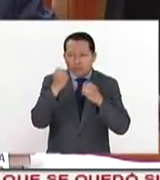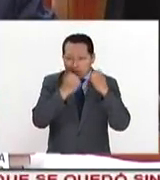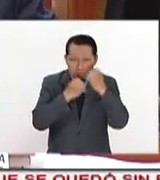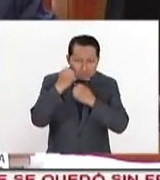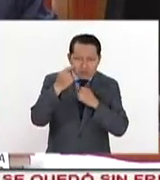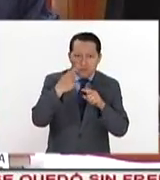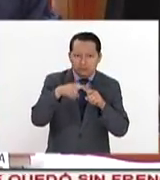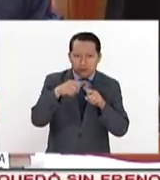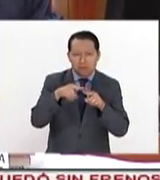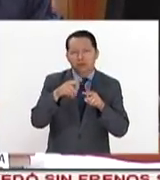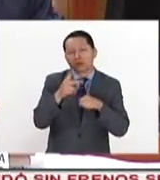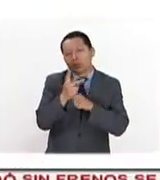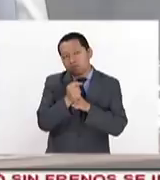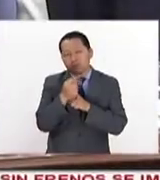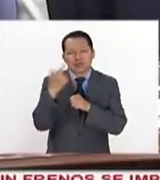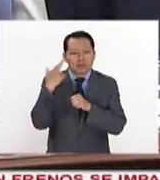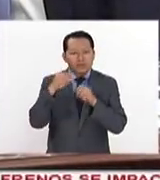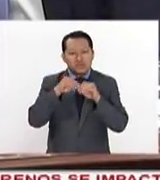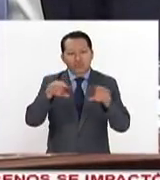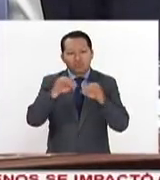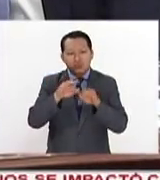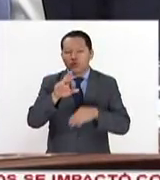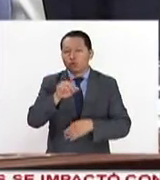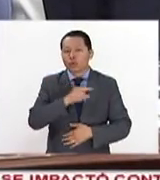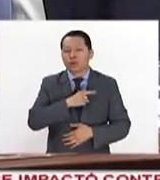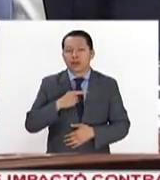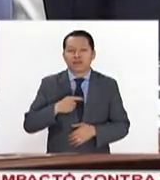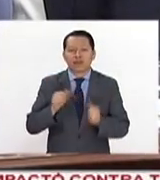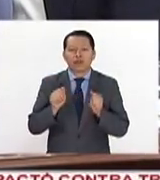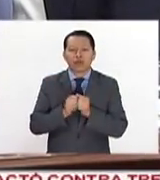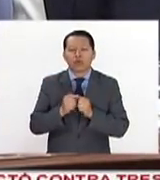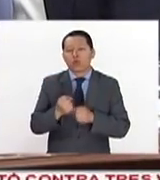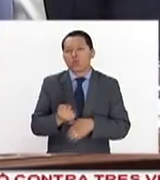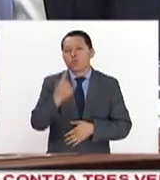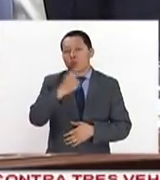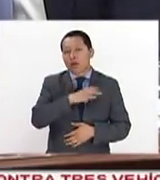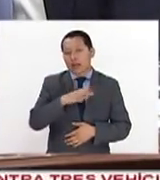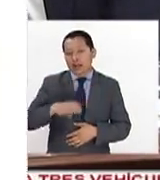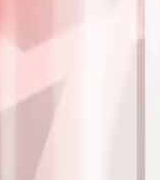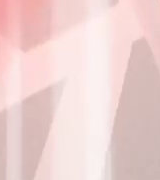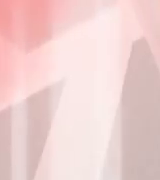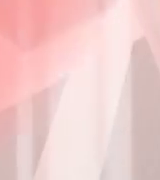medios de comunicación, estas no deben contar con más de un candidato.